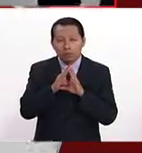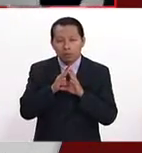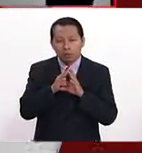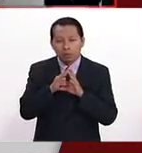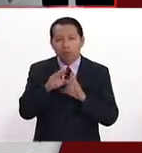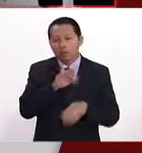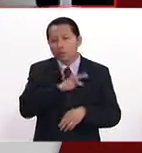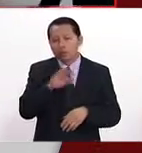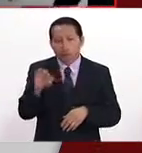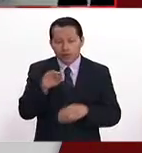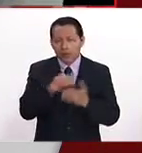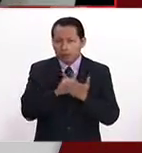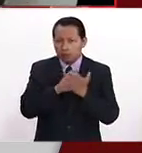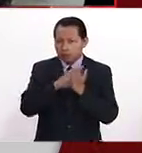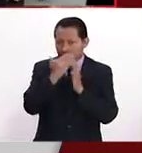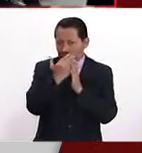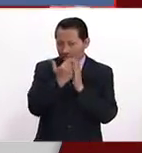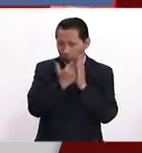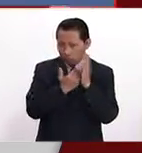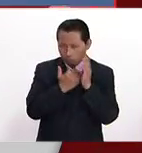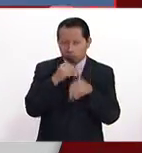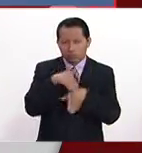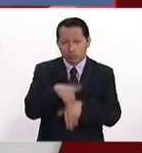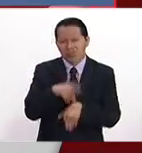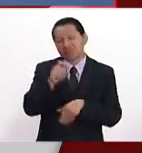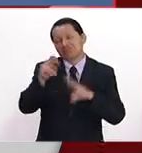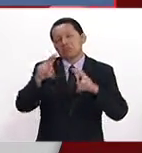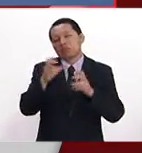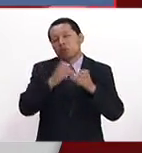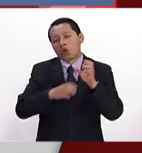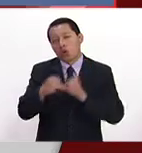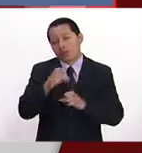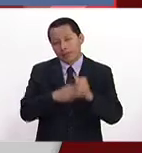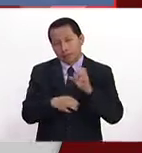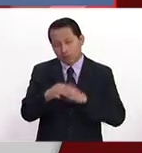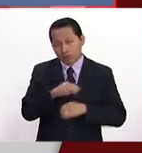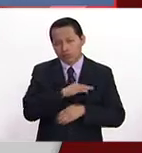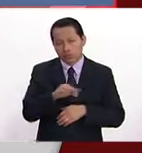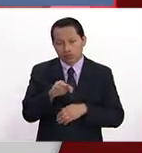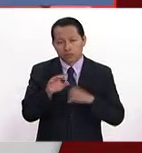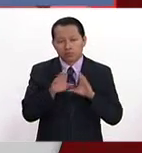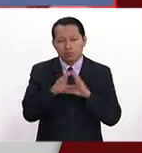al 100% las medidas que son meramente comerciales, impactan